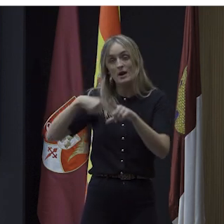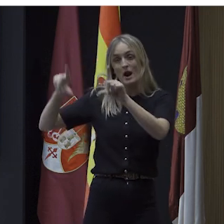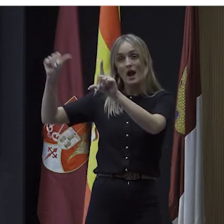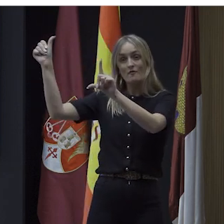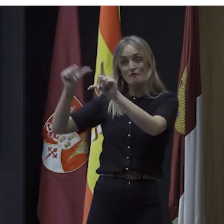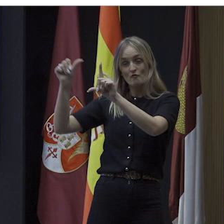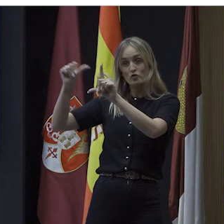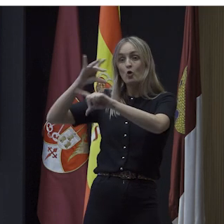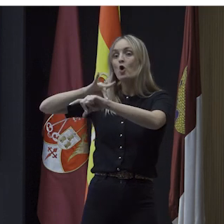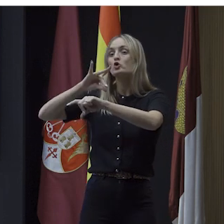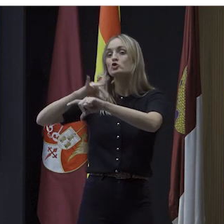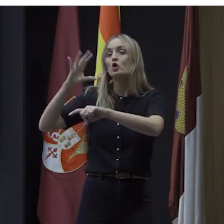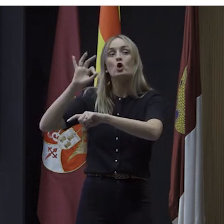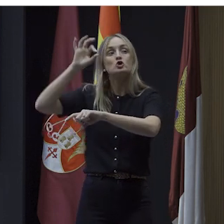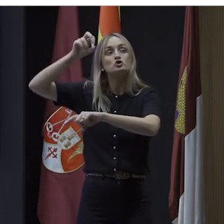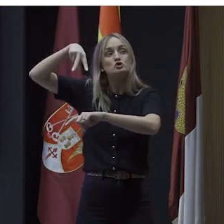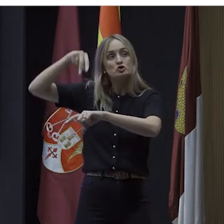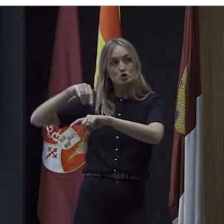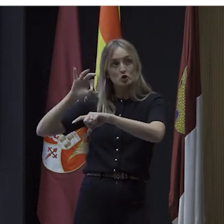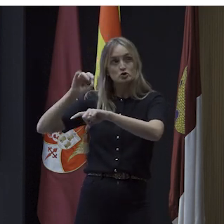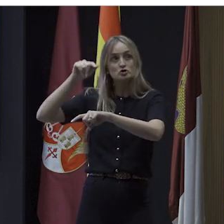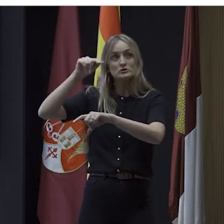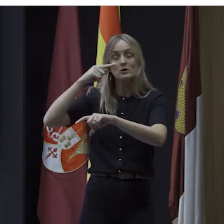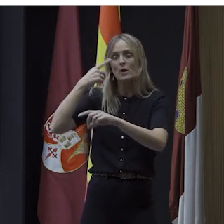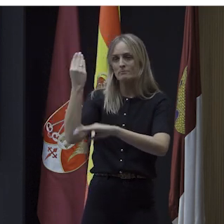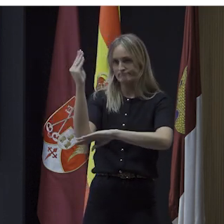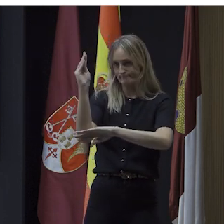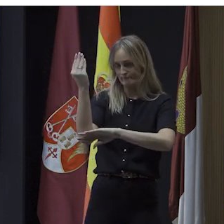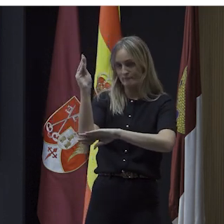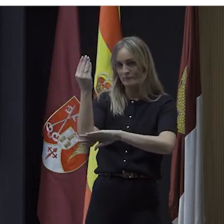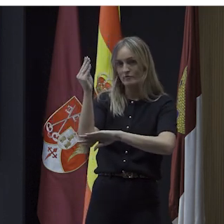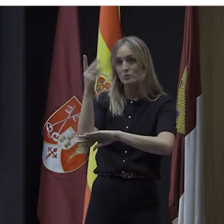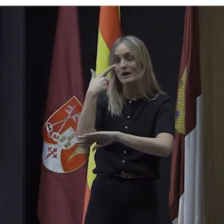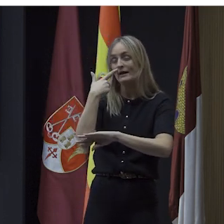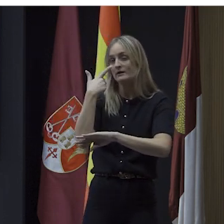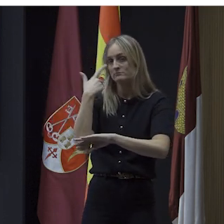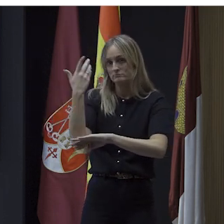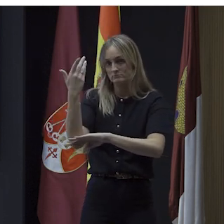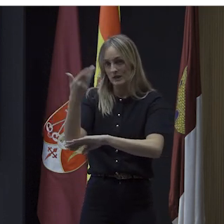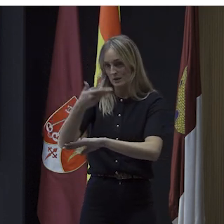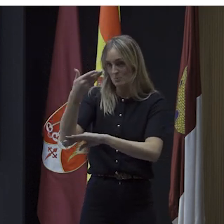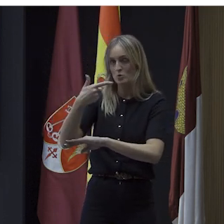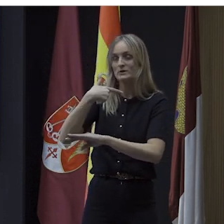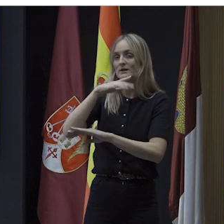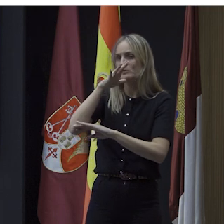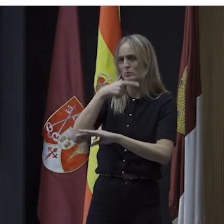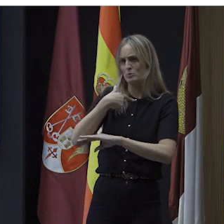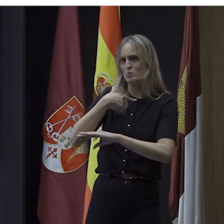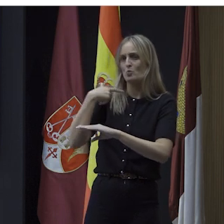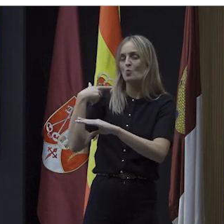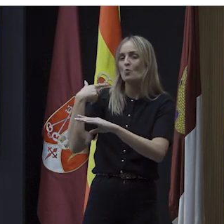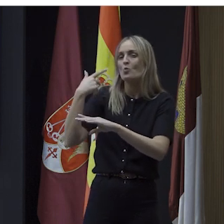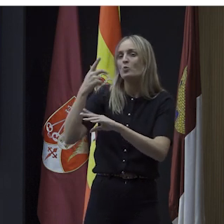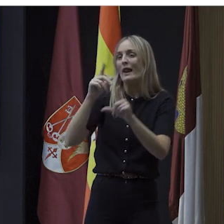Cleveland y que realmente es una figura que por sí sola daría para, yo creo que para hacer una serie